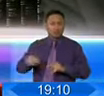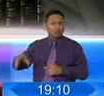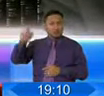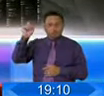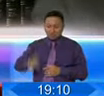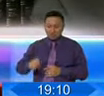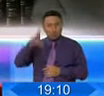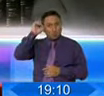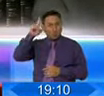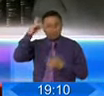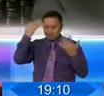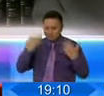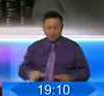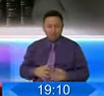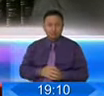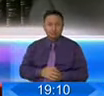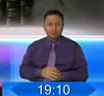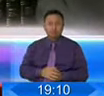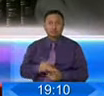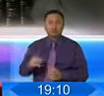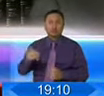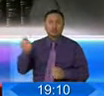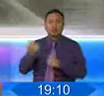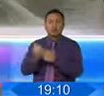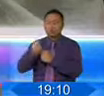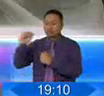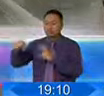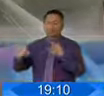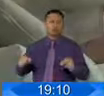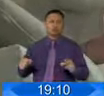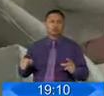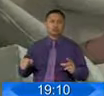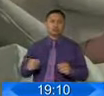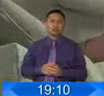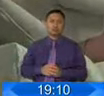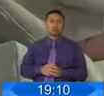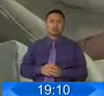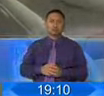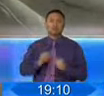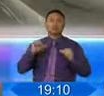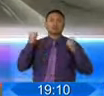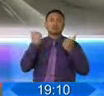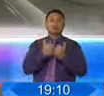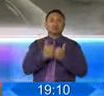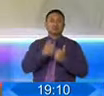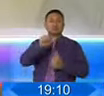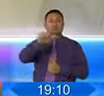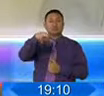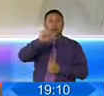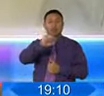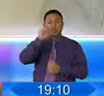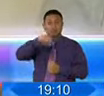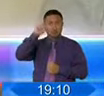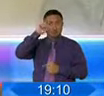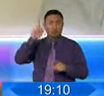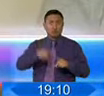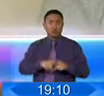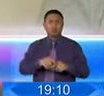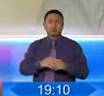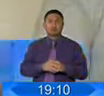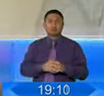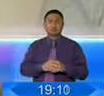pronunciarse categóricamente. ¿Estoy con Maduro o no estoy con Maduro? Y con esto concuerda la asambleísta Ana Galarza. El presidente Lenín